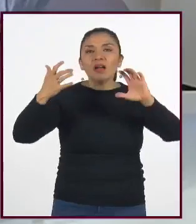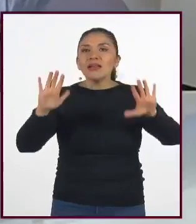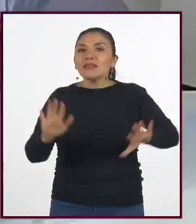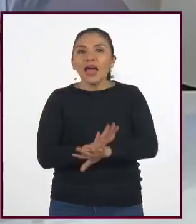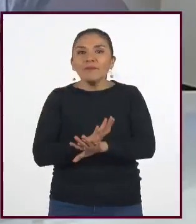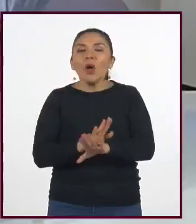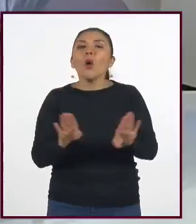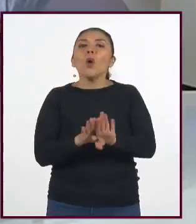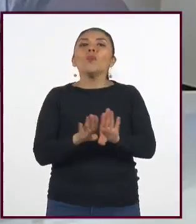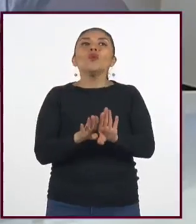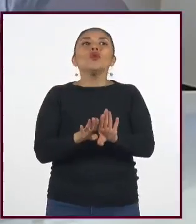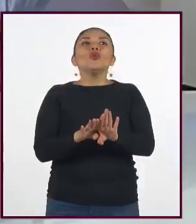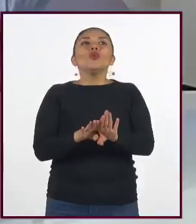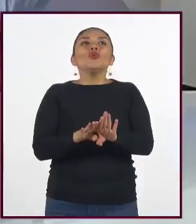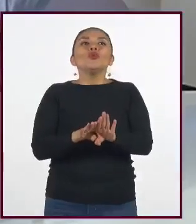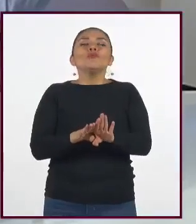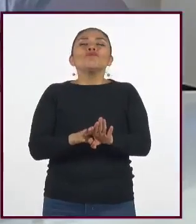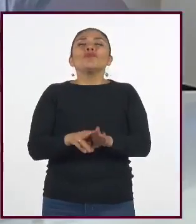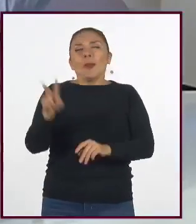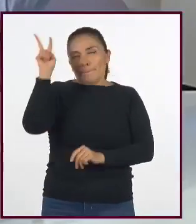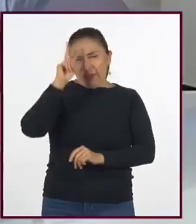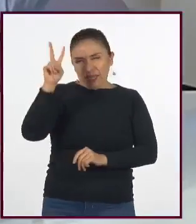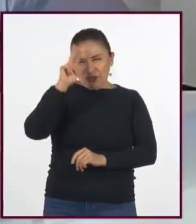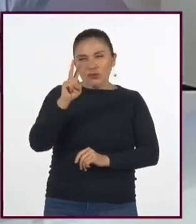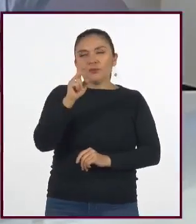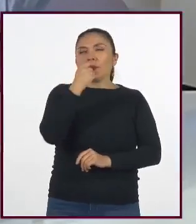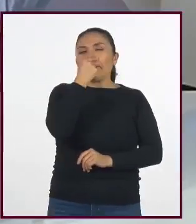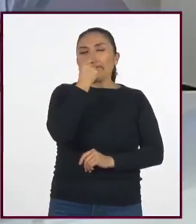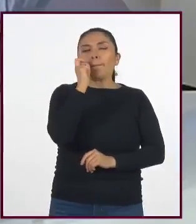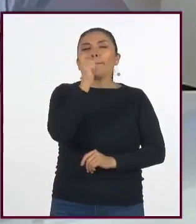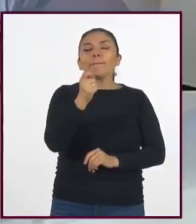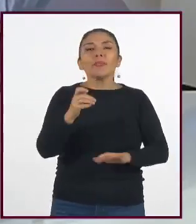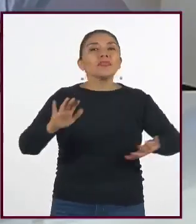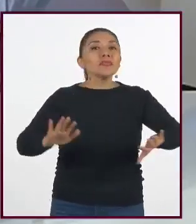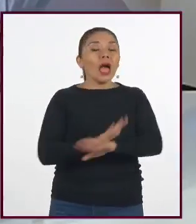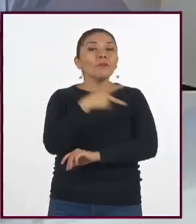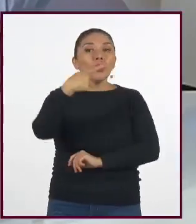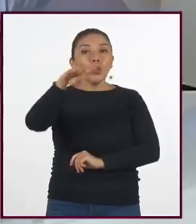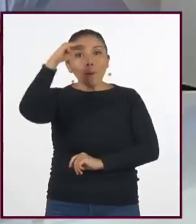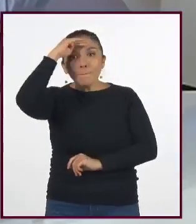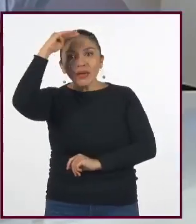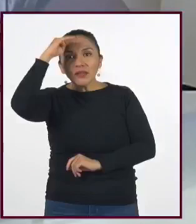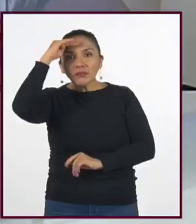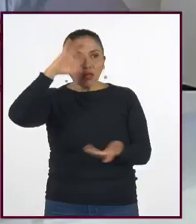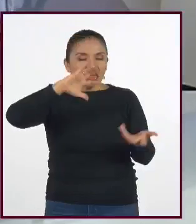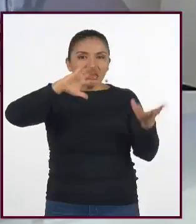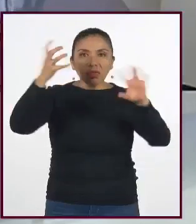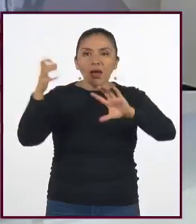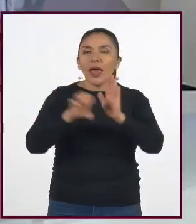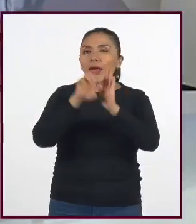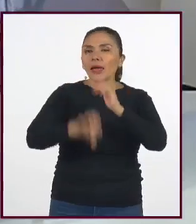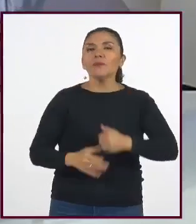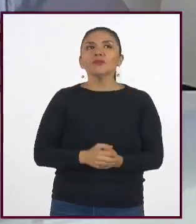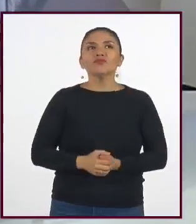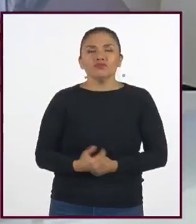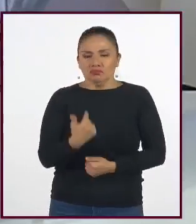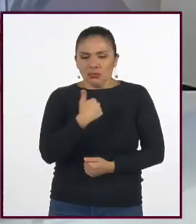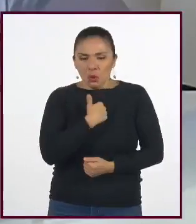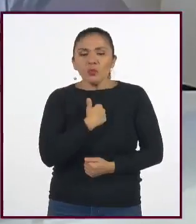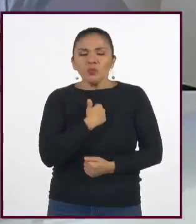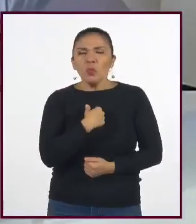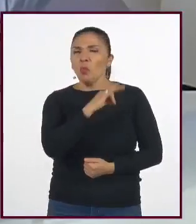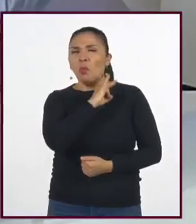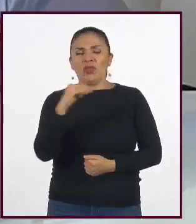hace una sustancia psicoactiva modifica nuestro pensamiento. Entonces hay un pensamiento de en cualquier momento yo puedo